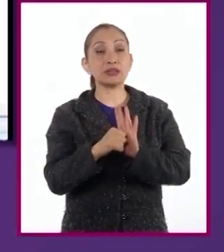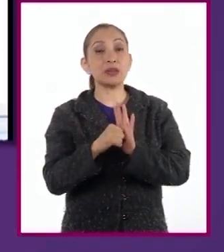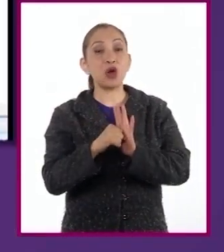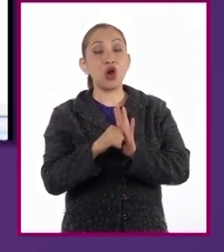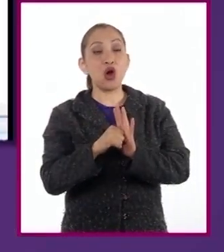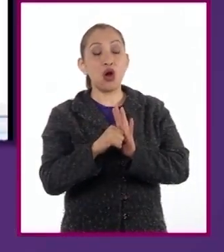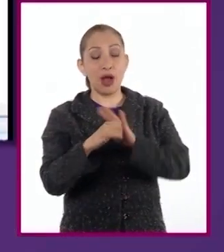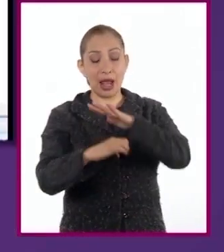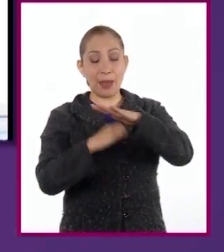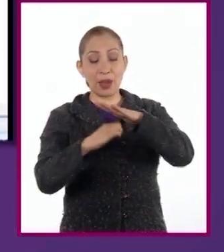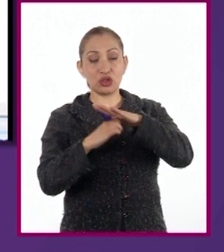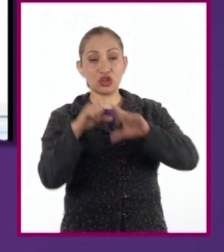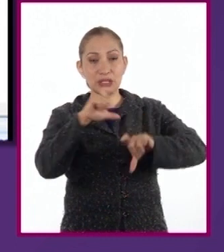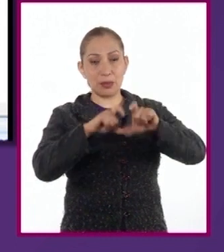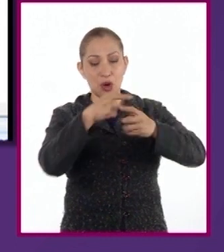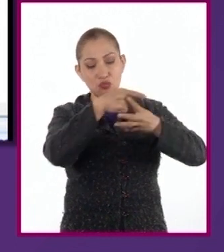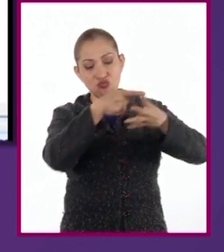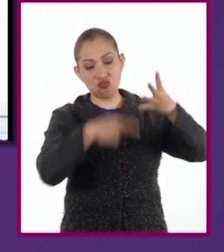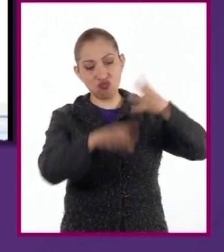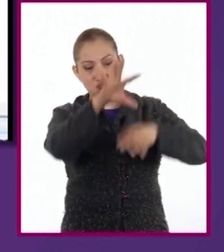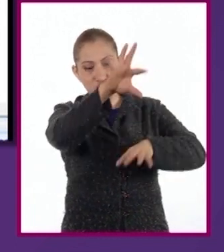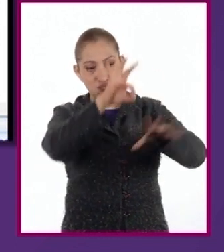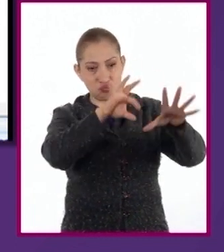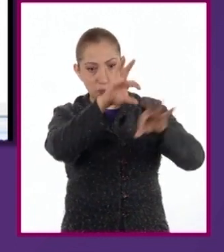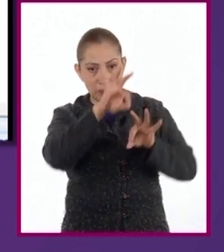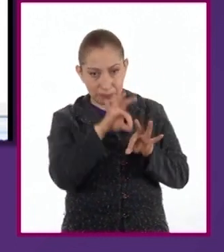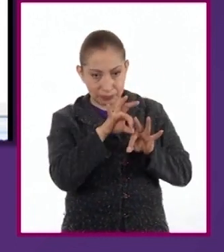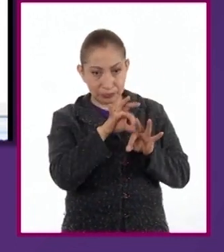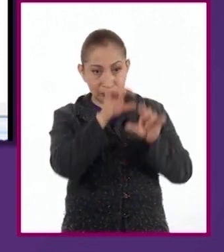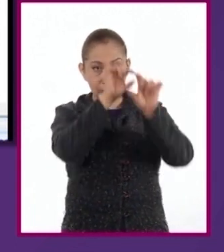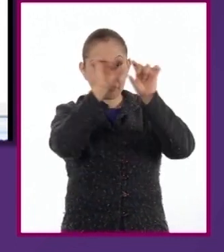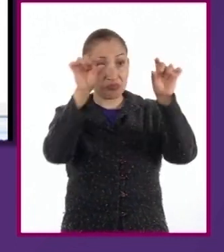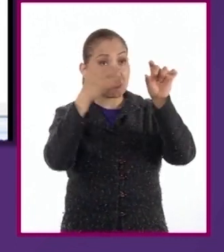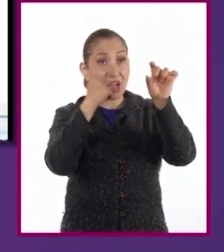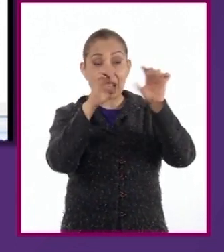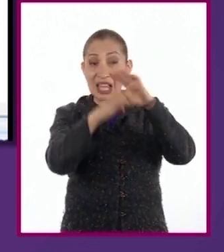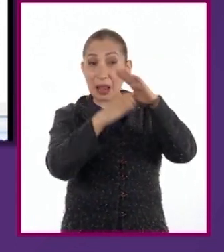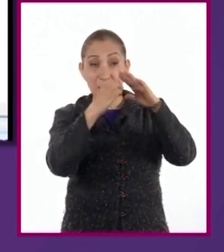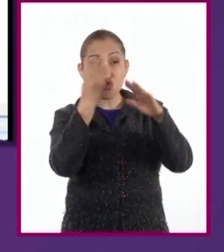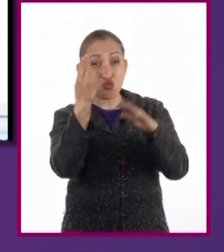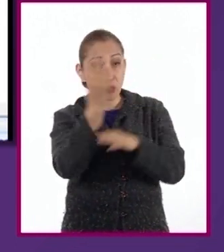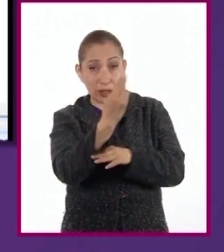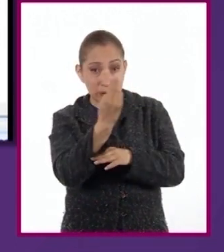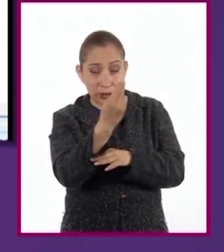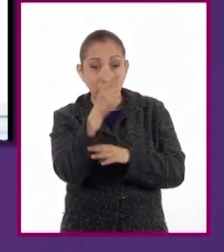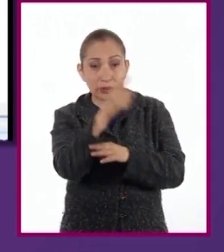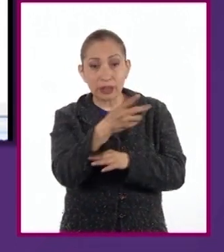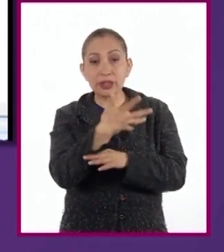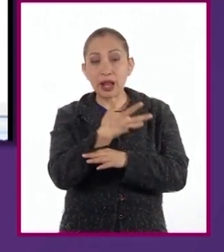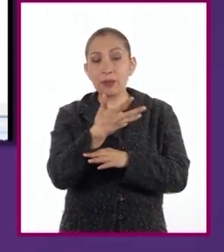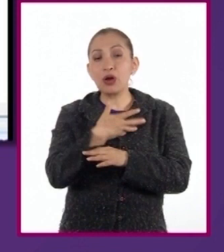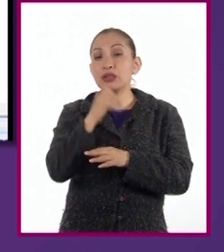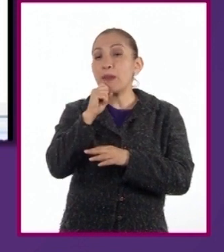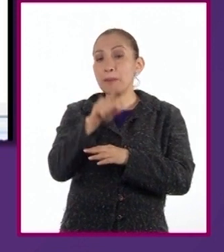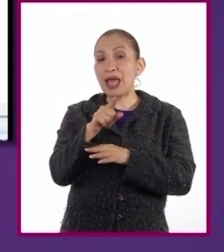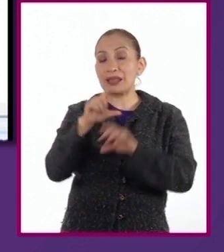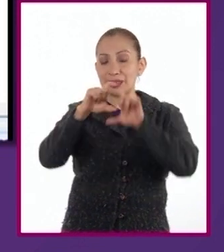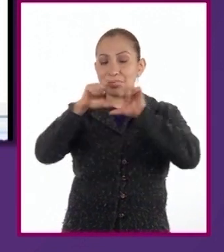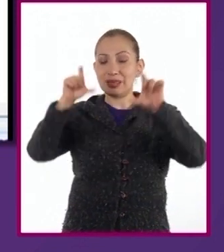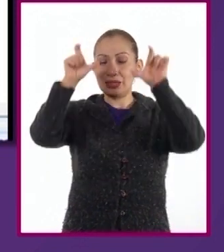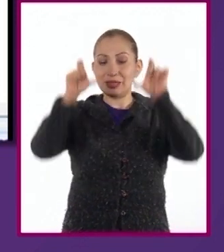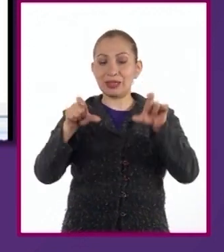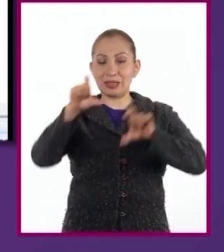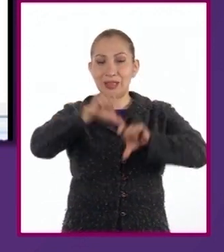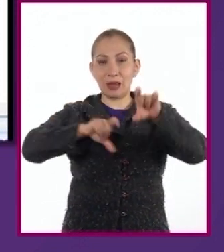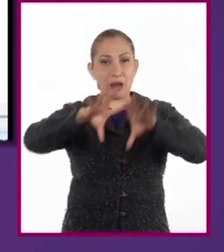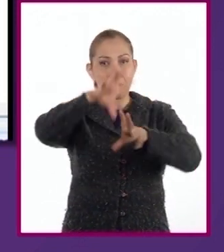los elementos químicos que pueden seleccionar. Si no está el elemento que necesitamos, tenemos también la tabla